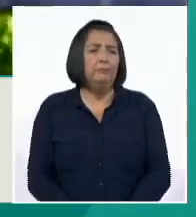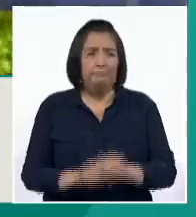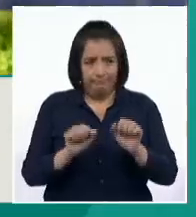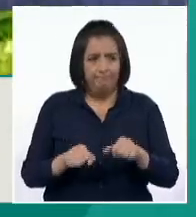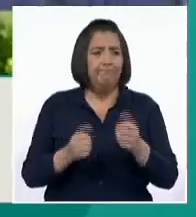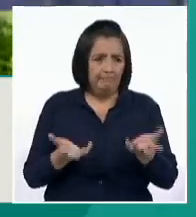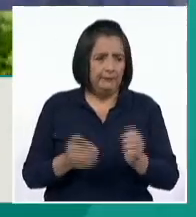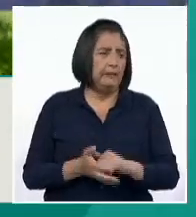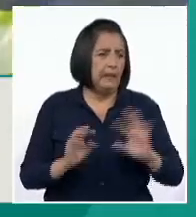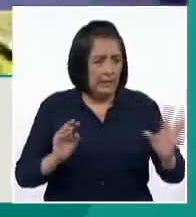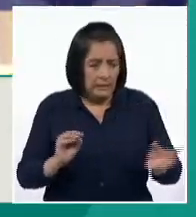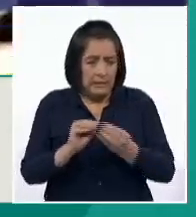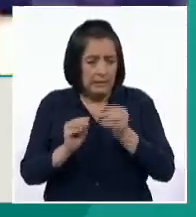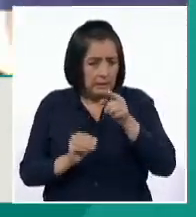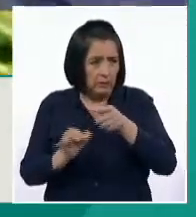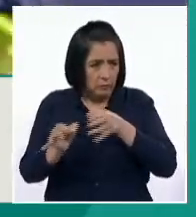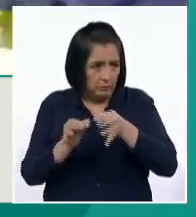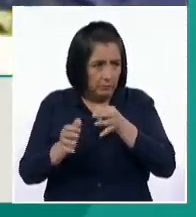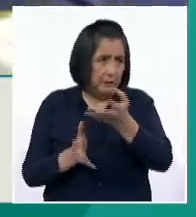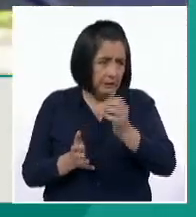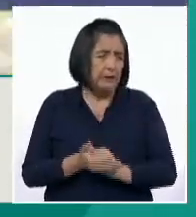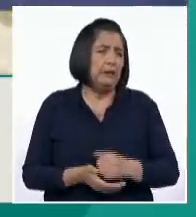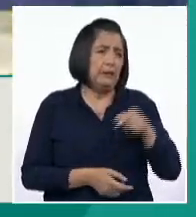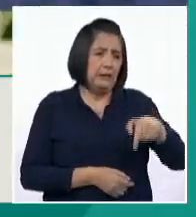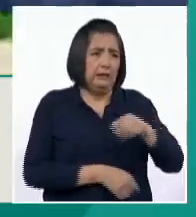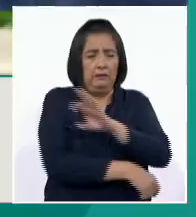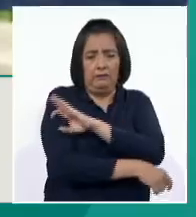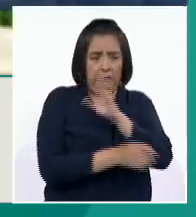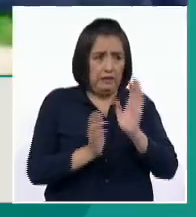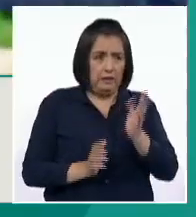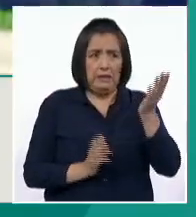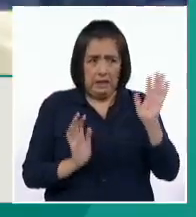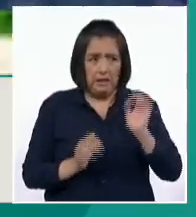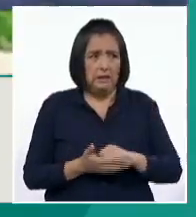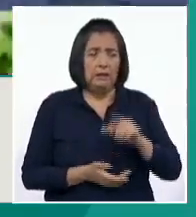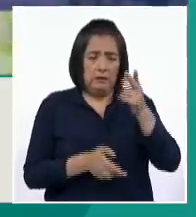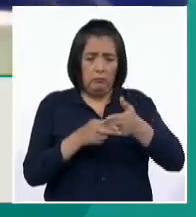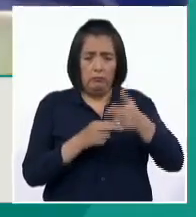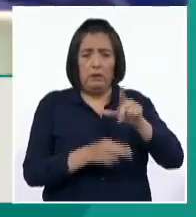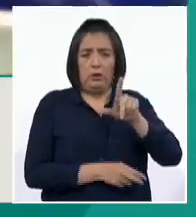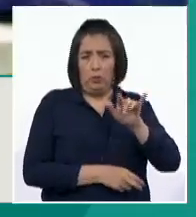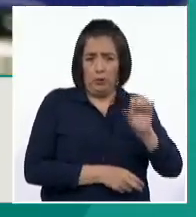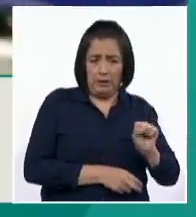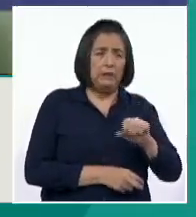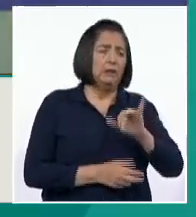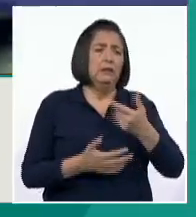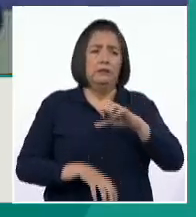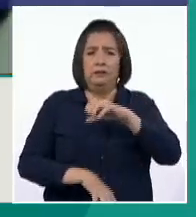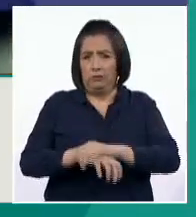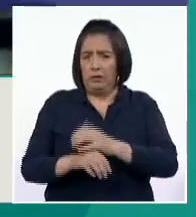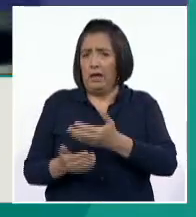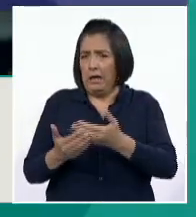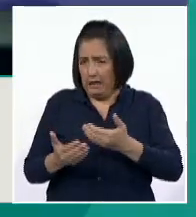Así es, añadir a lo que tú señalabas, Sigrid, este fiscal, bueno, quien era fiscal, Luis Jara Ramírez, él estaba con detención